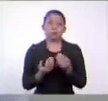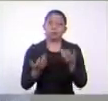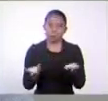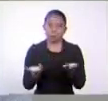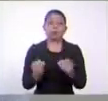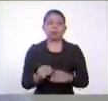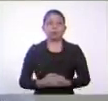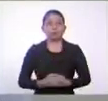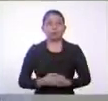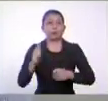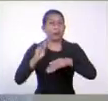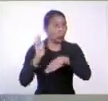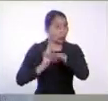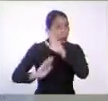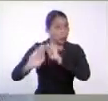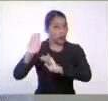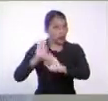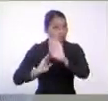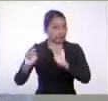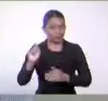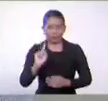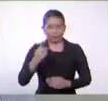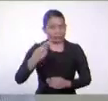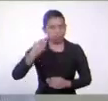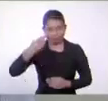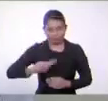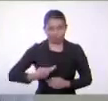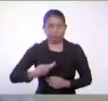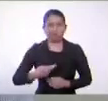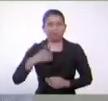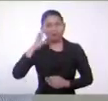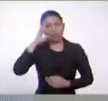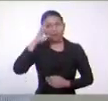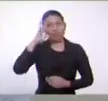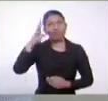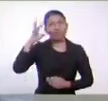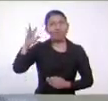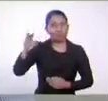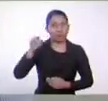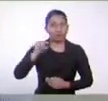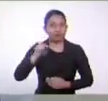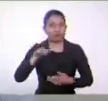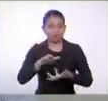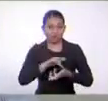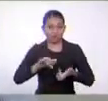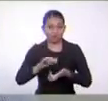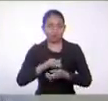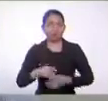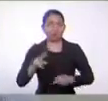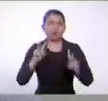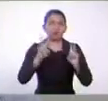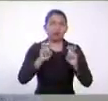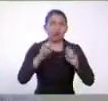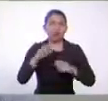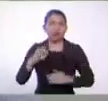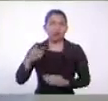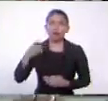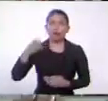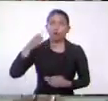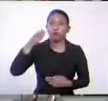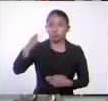los cuentos de ciencia ficción suelen desarrollar temas que van desde futuros